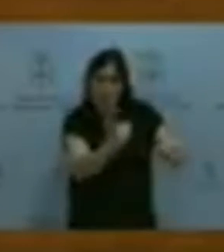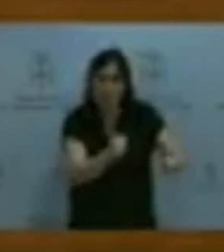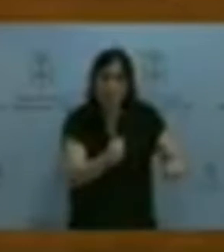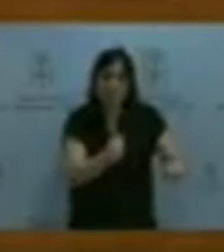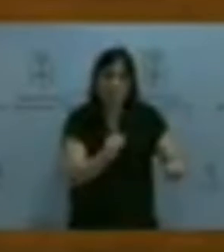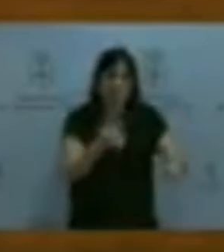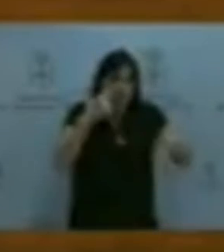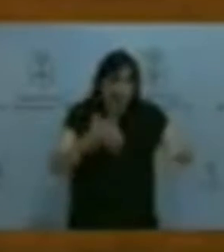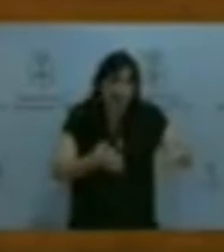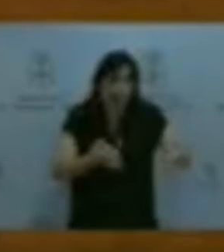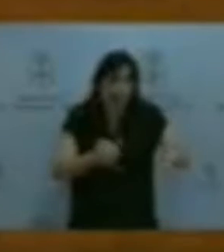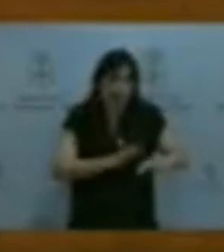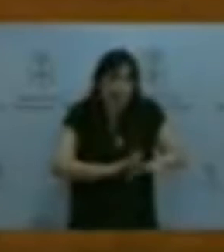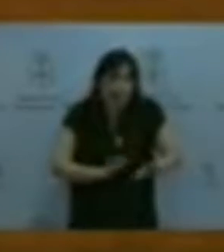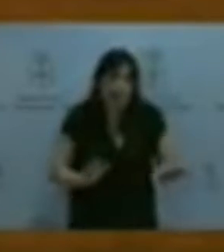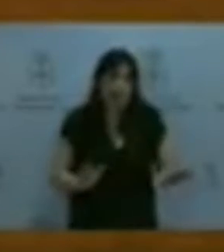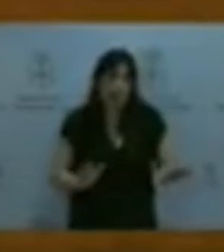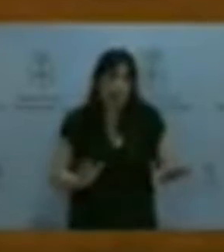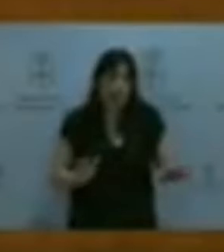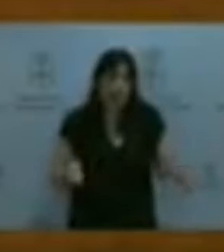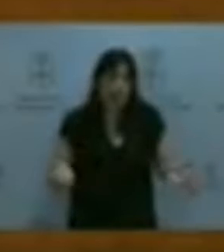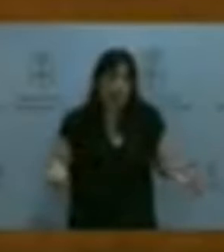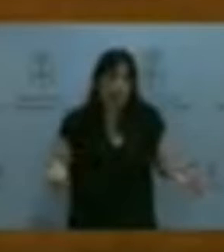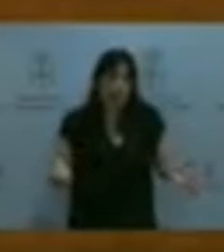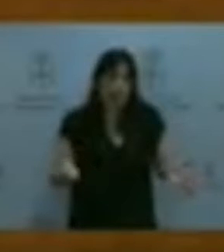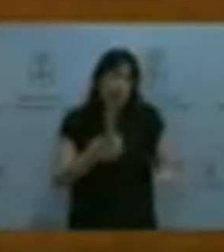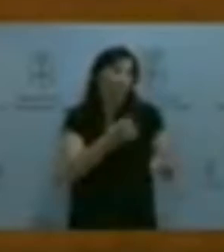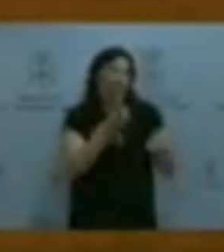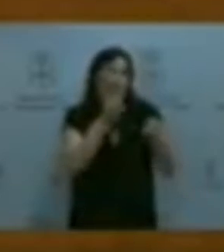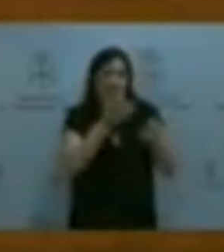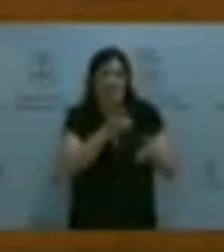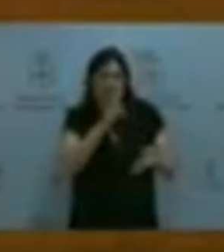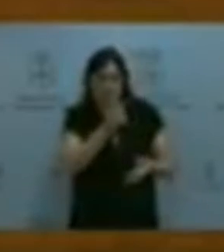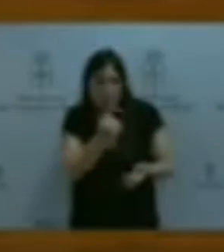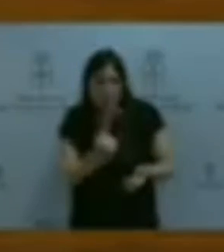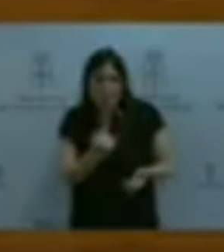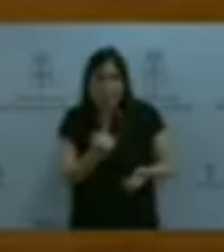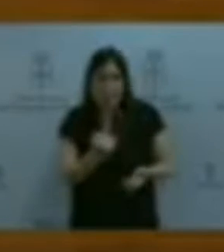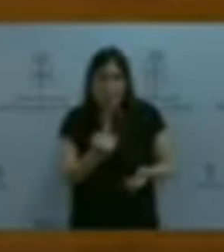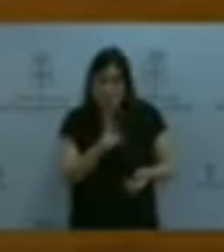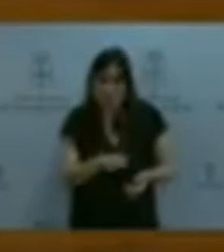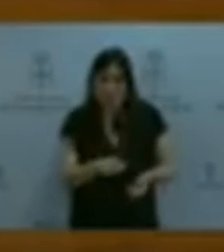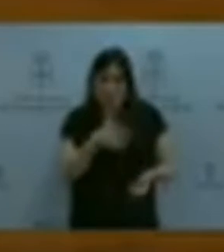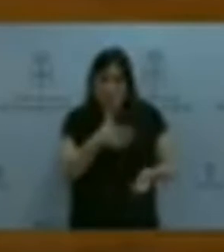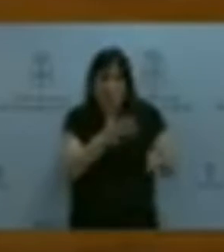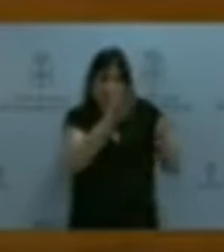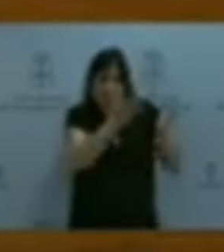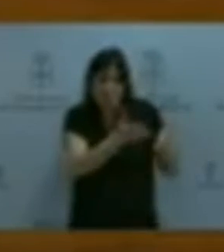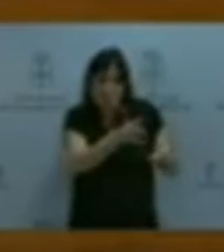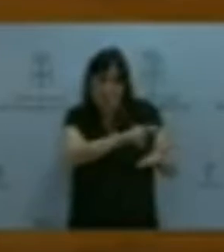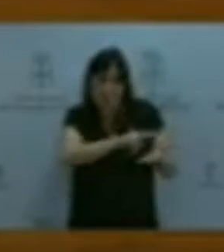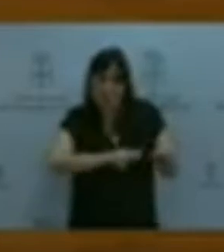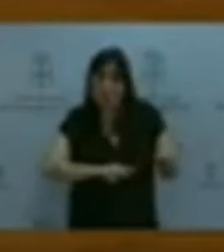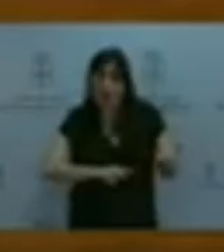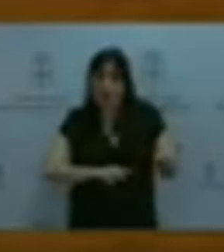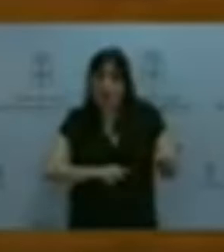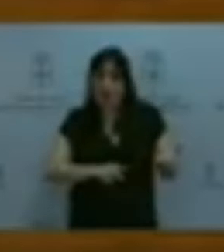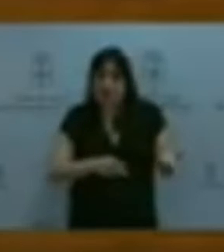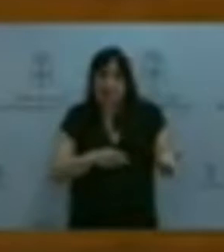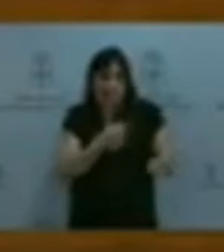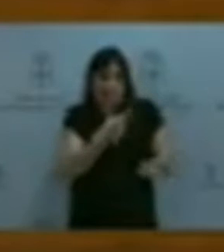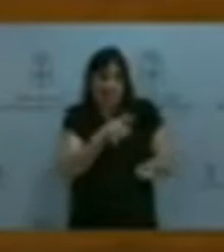que omiten hasta la información que nos dan, porque todo lo que usted me ha leído no hacía falta, que eso lo pedí yo por escrito, y lo tiene este grupo